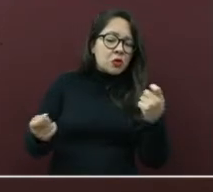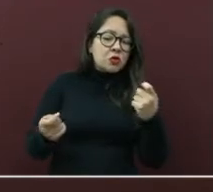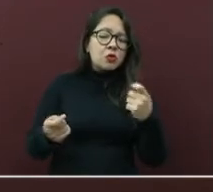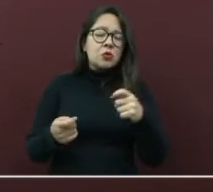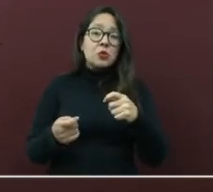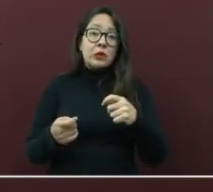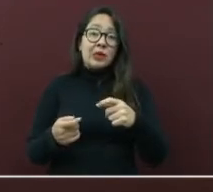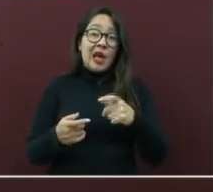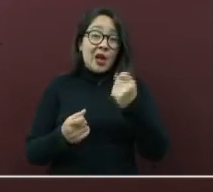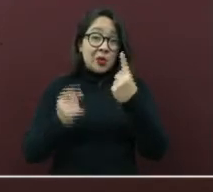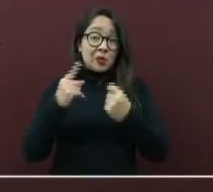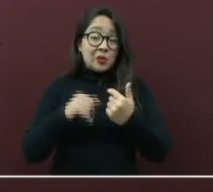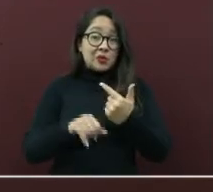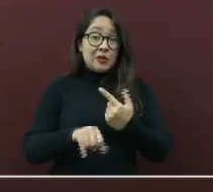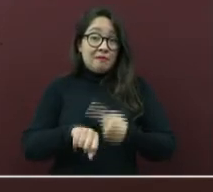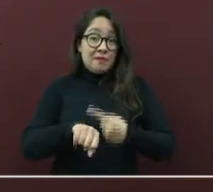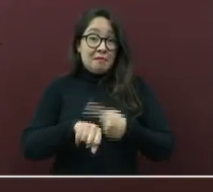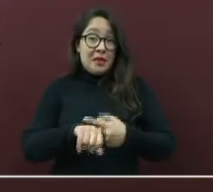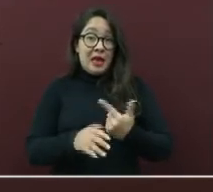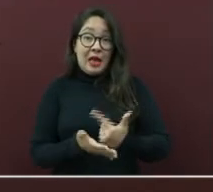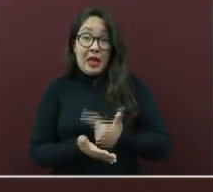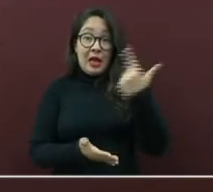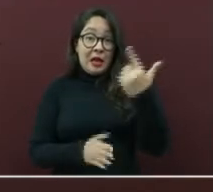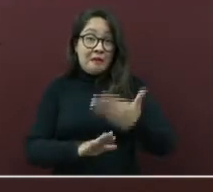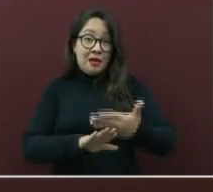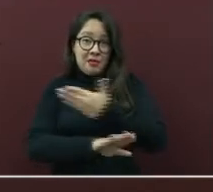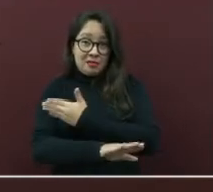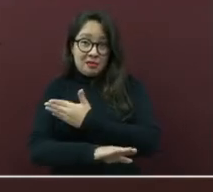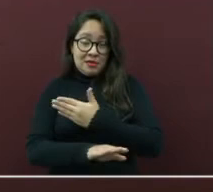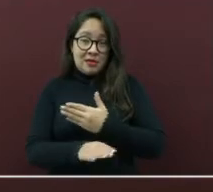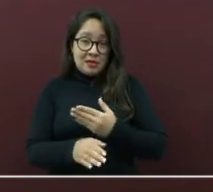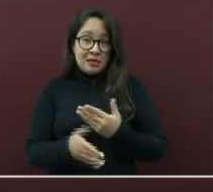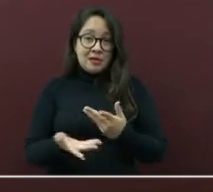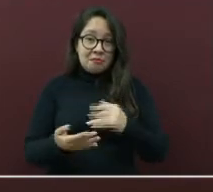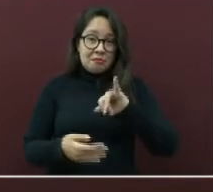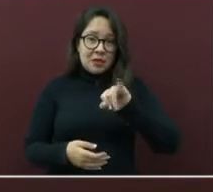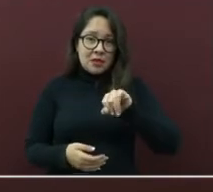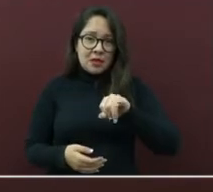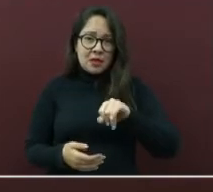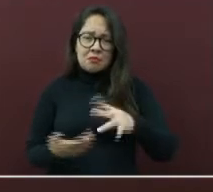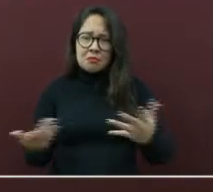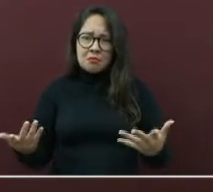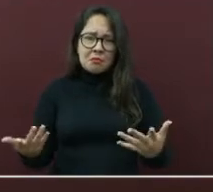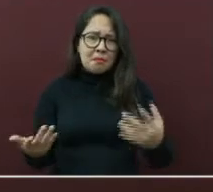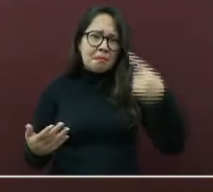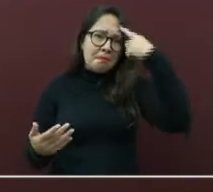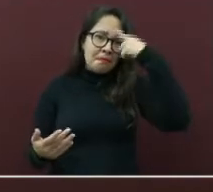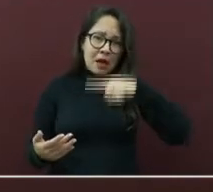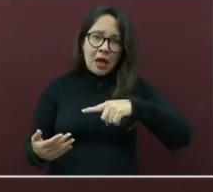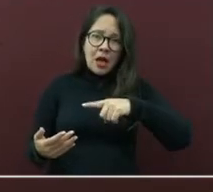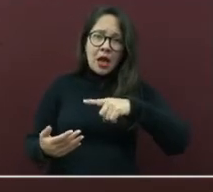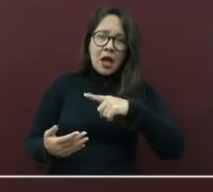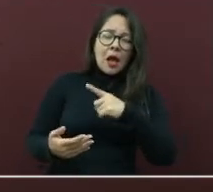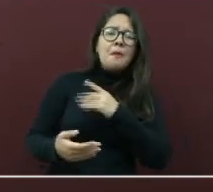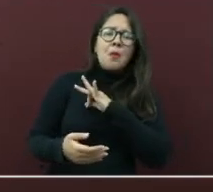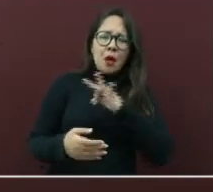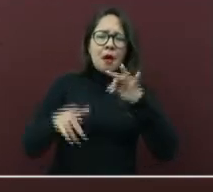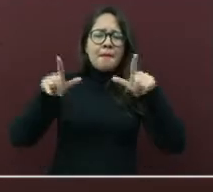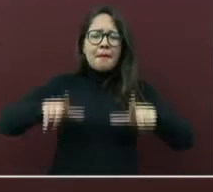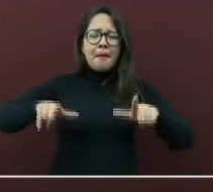comorbilidades o sea enfermedades agregadas para que los den de alta en la plataforma nacional